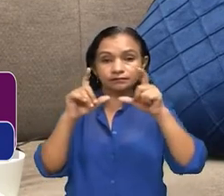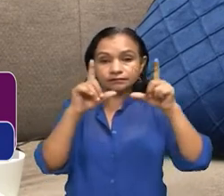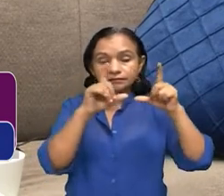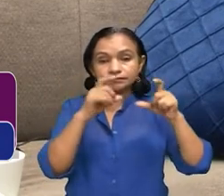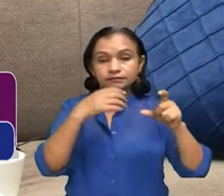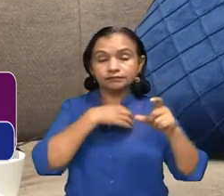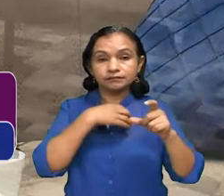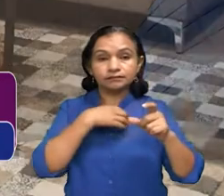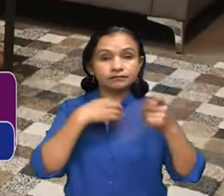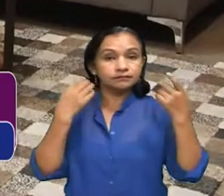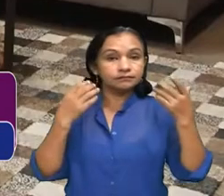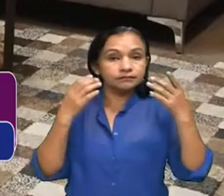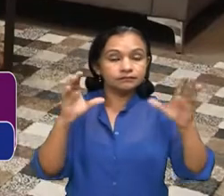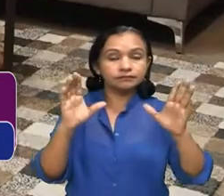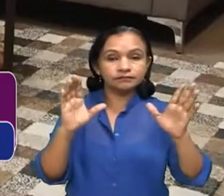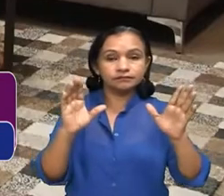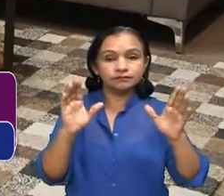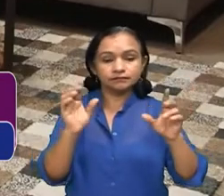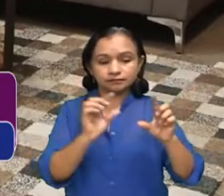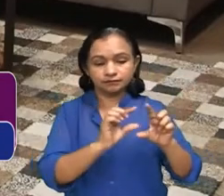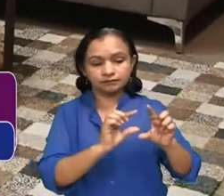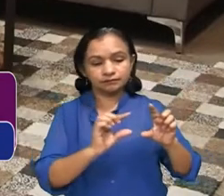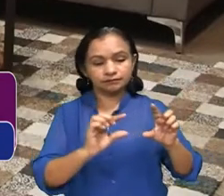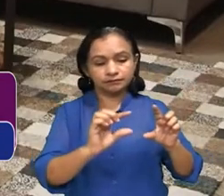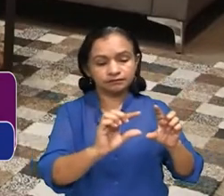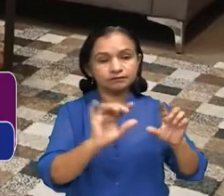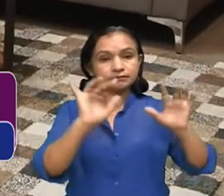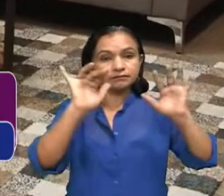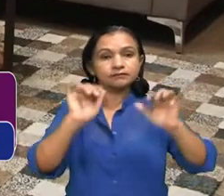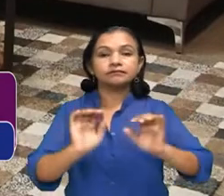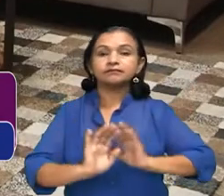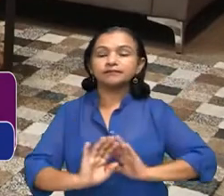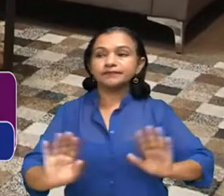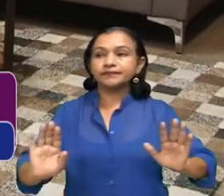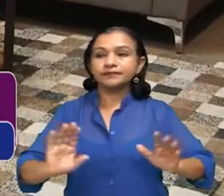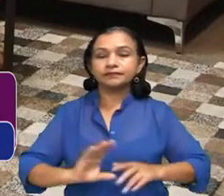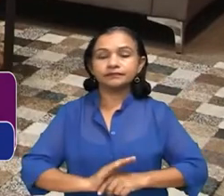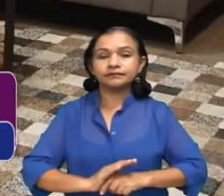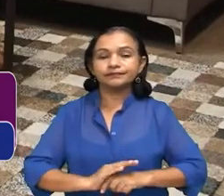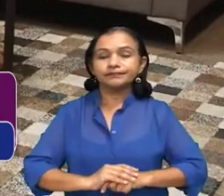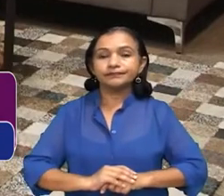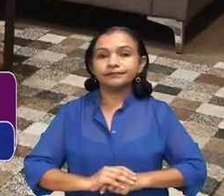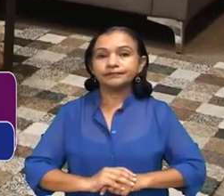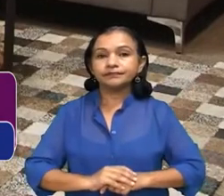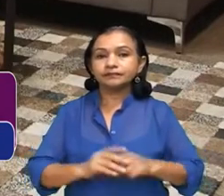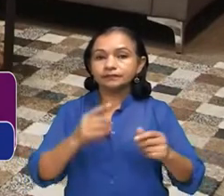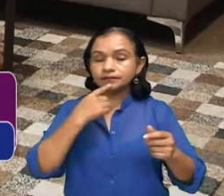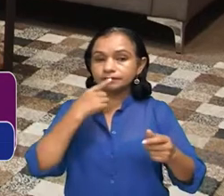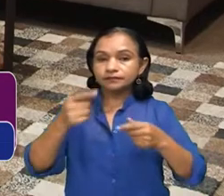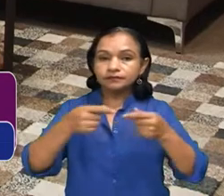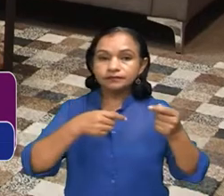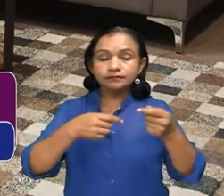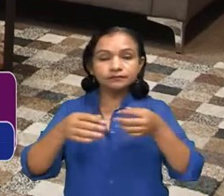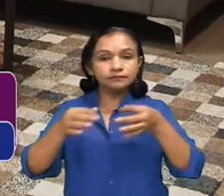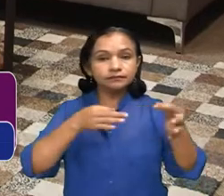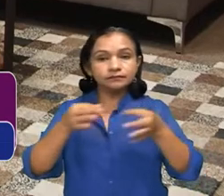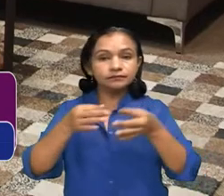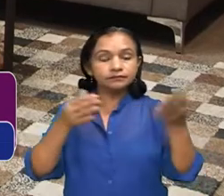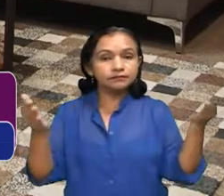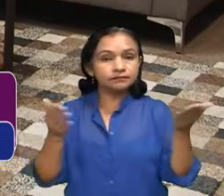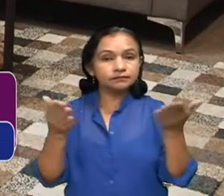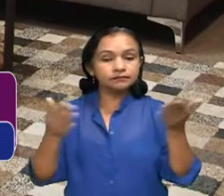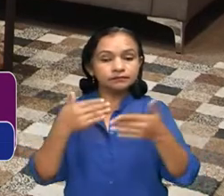tu producto y ya sacaste tu spot. Tu arte. Exacto. Y también comentando un poco cómo es